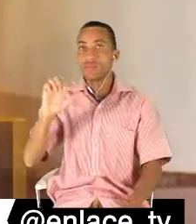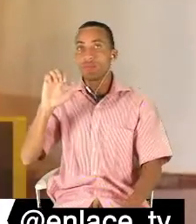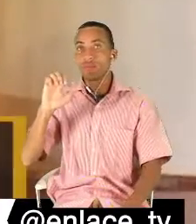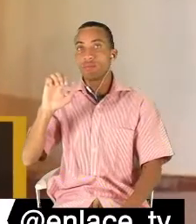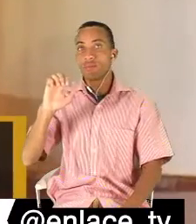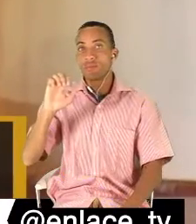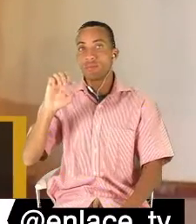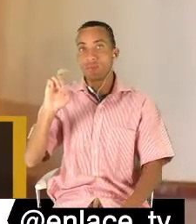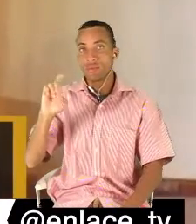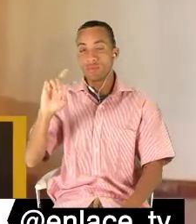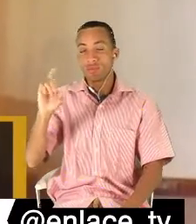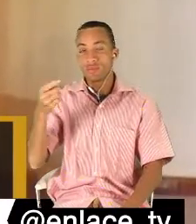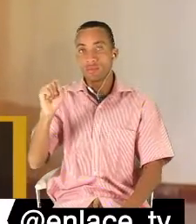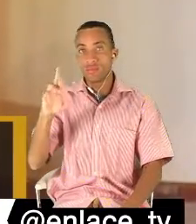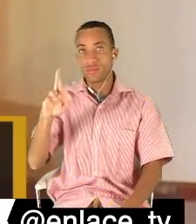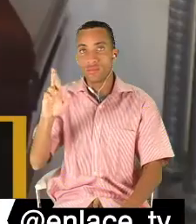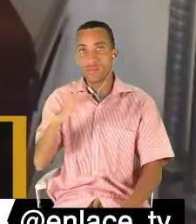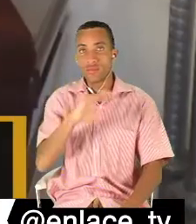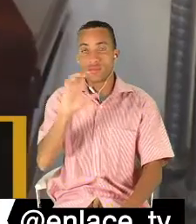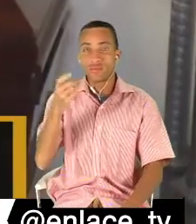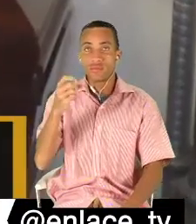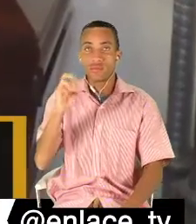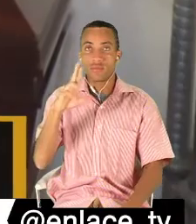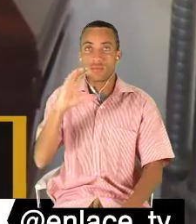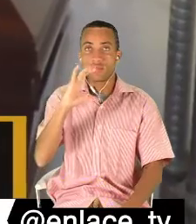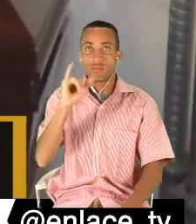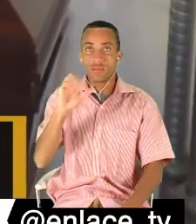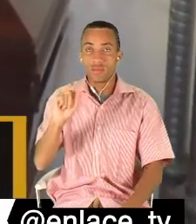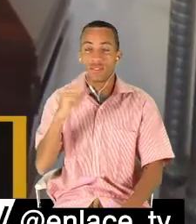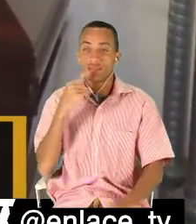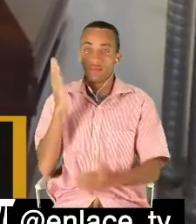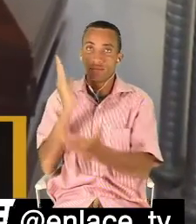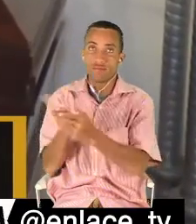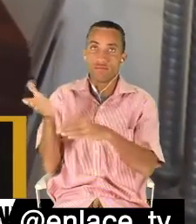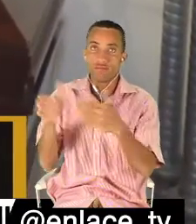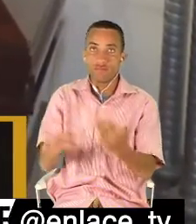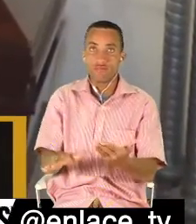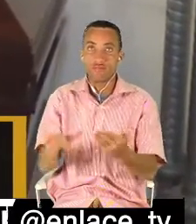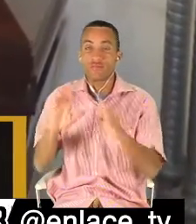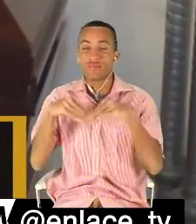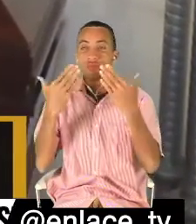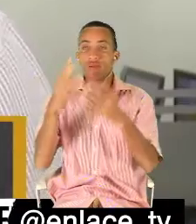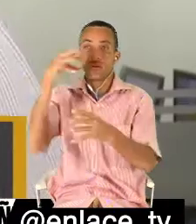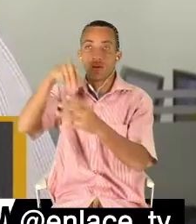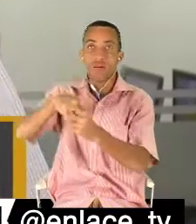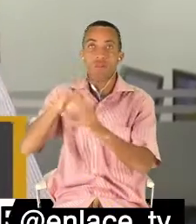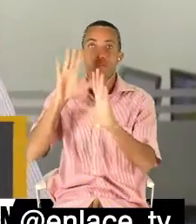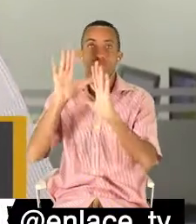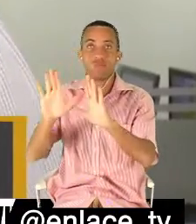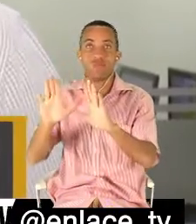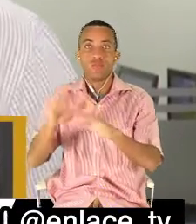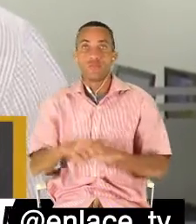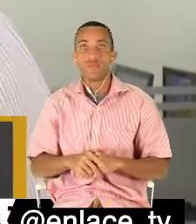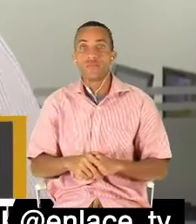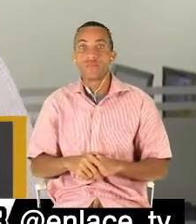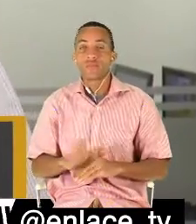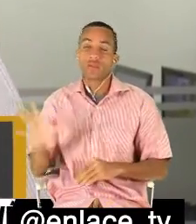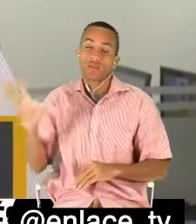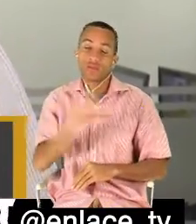Guillermo Rivera Brand, quien murió luego de un accidente laboral en las instalaciones del plantel educativo. Bueno, estamos de duelo